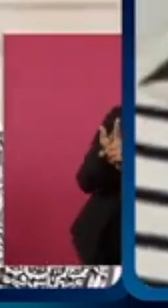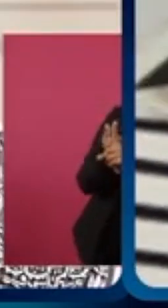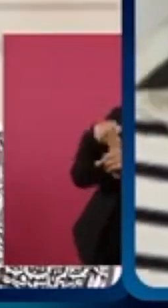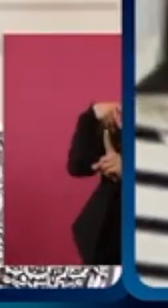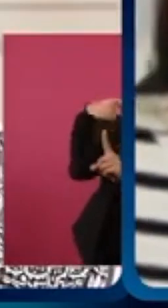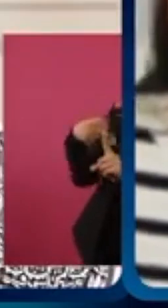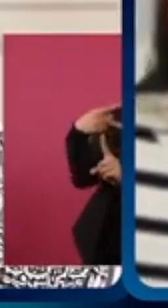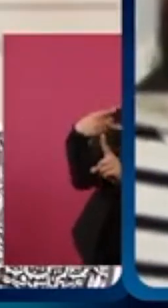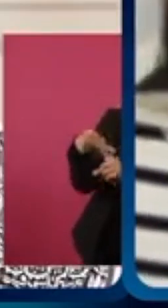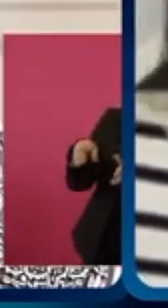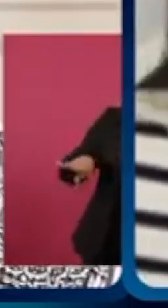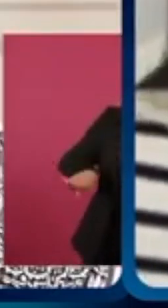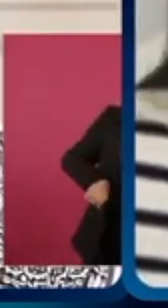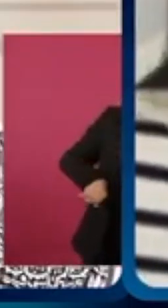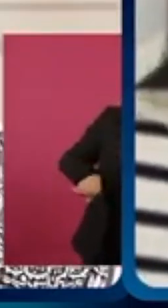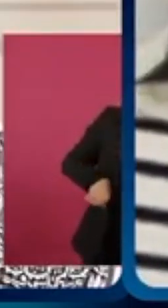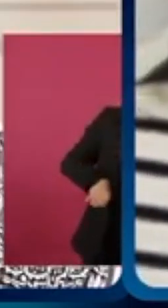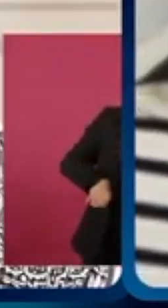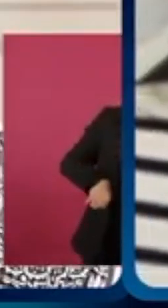esa es una;